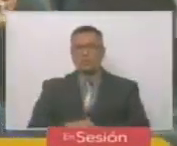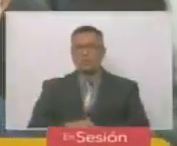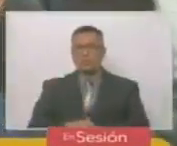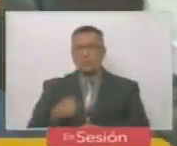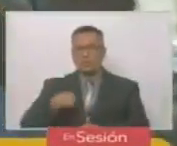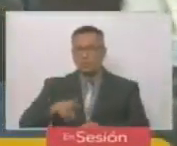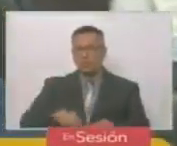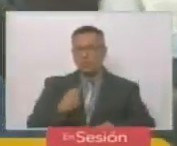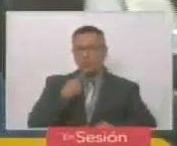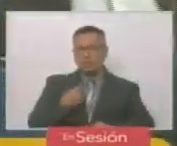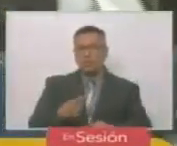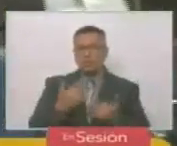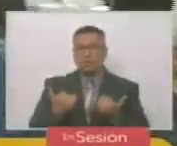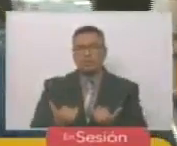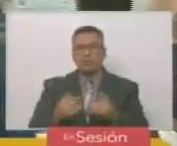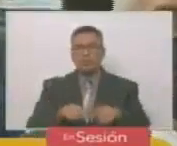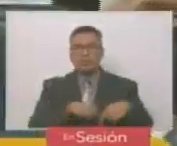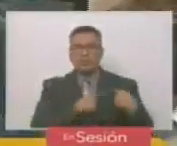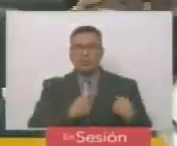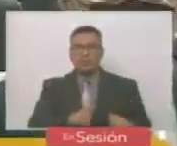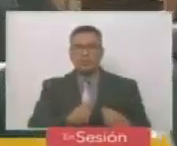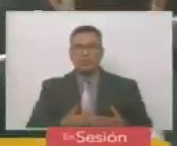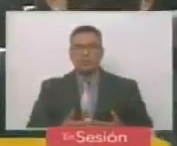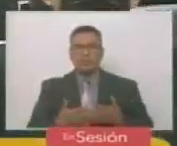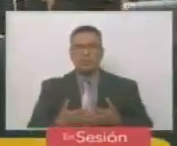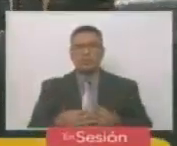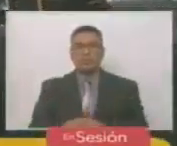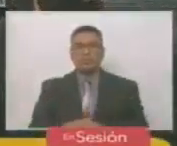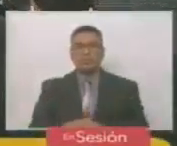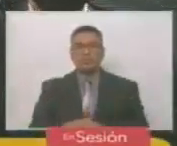atrevo a decirlo desde todo el corazón.